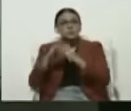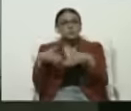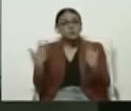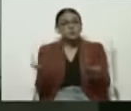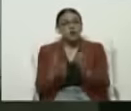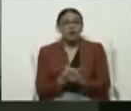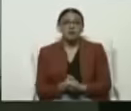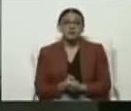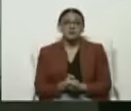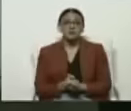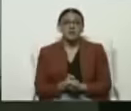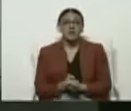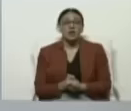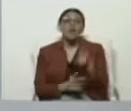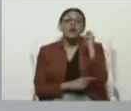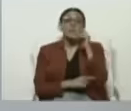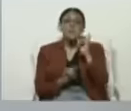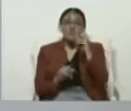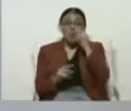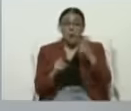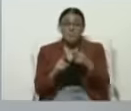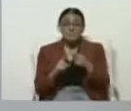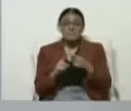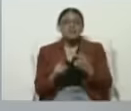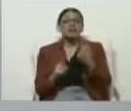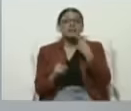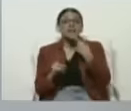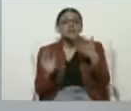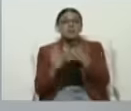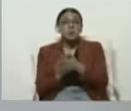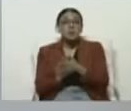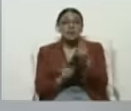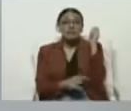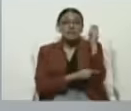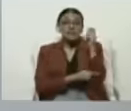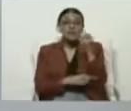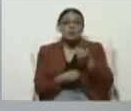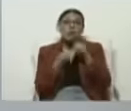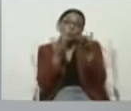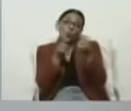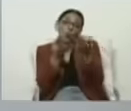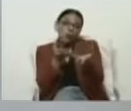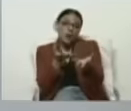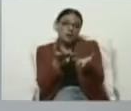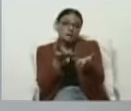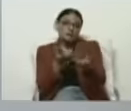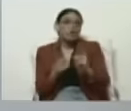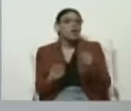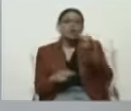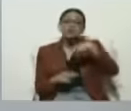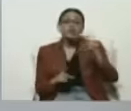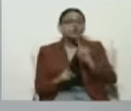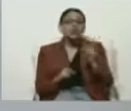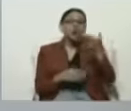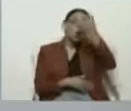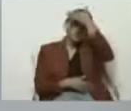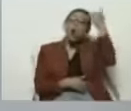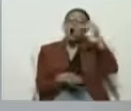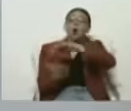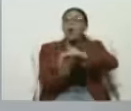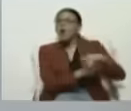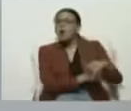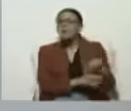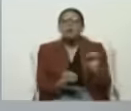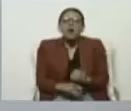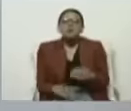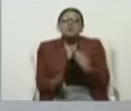El testimonio del alcalde Adrián Azuaje no puede ser dejado o tomado con